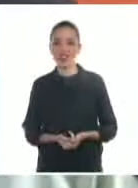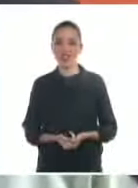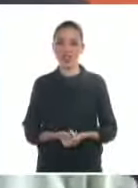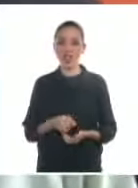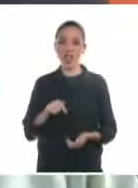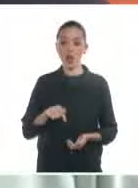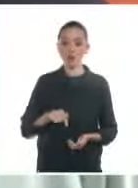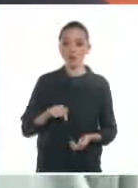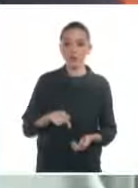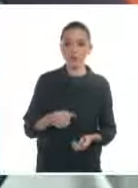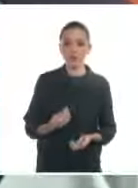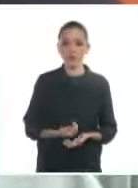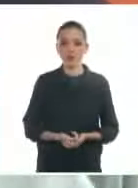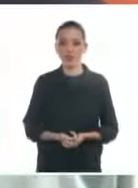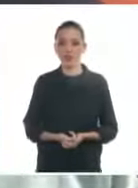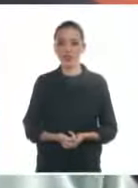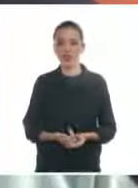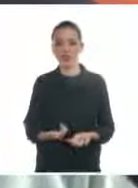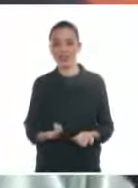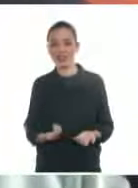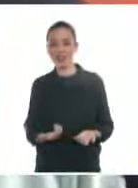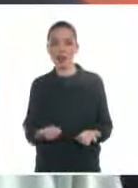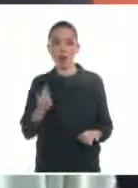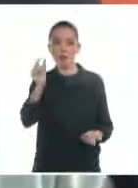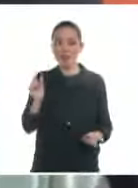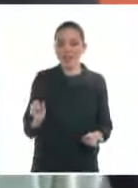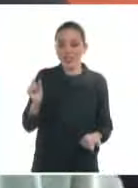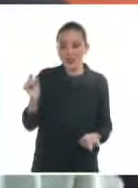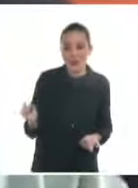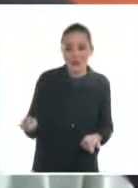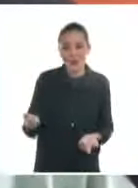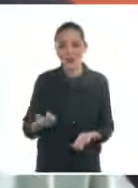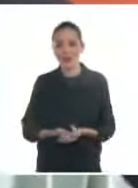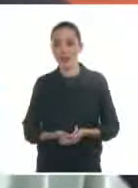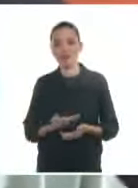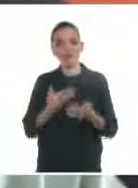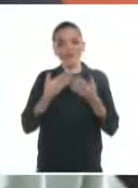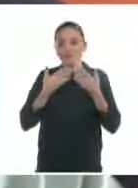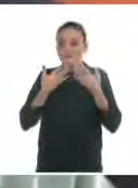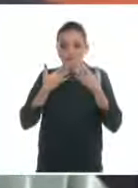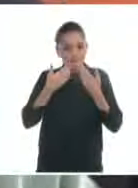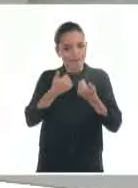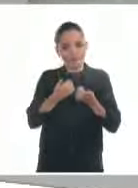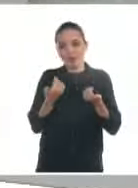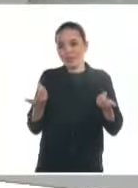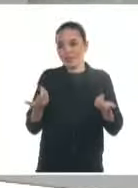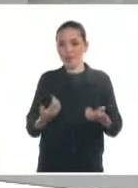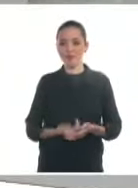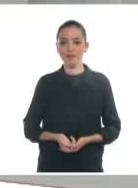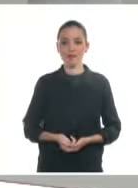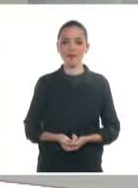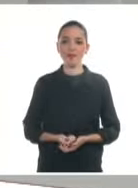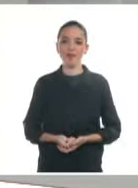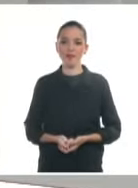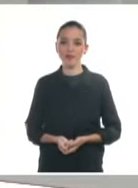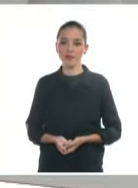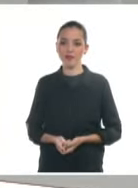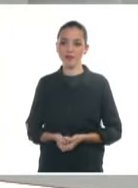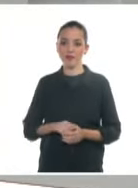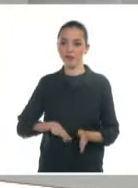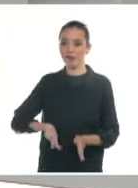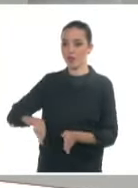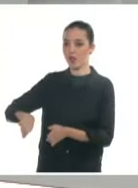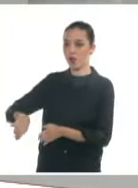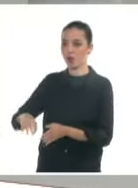esta animación con esta gente es maravilloso, lo cual intento disfrutar al máximo. En la despedida le informo